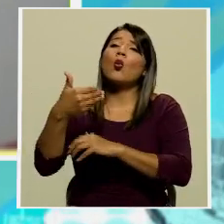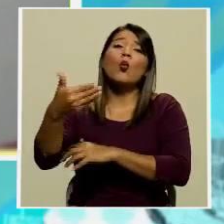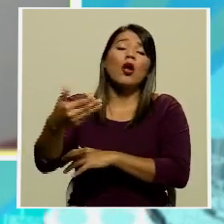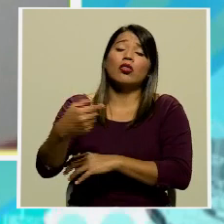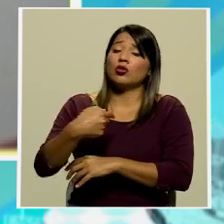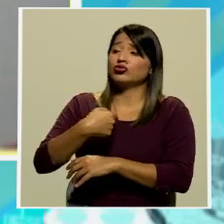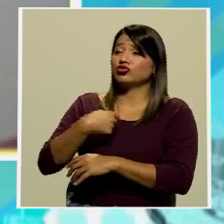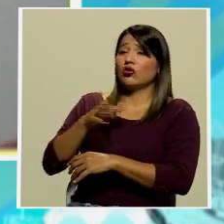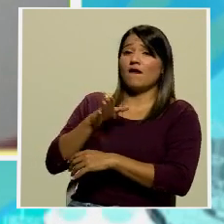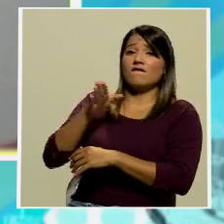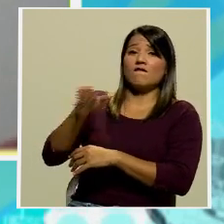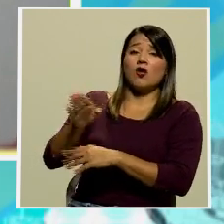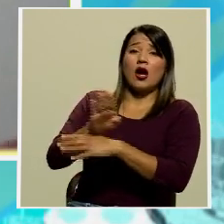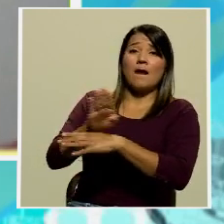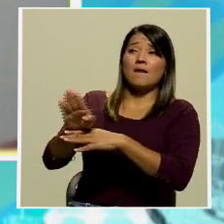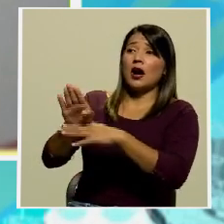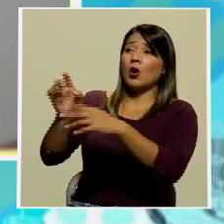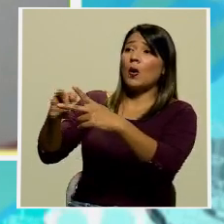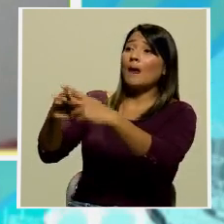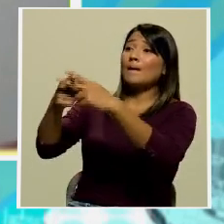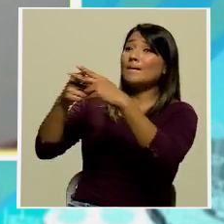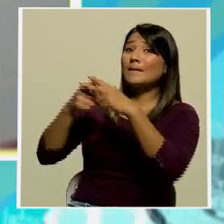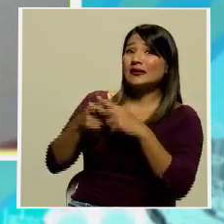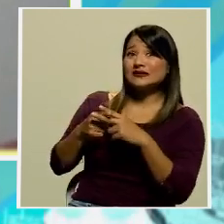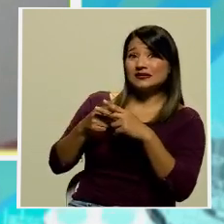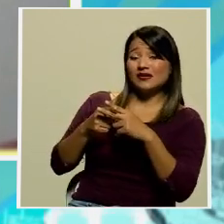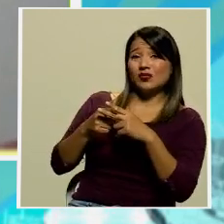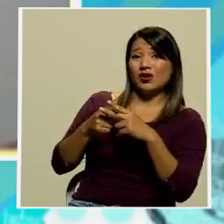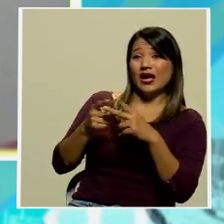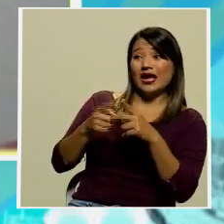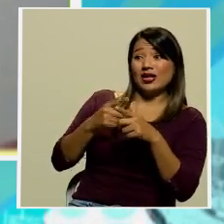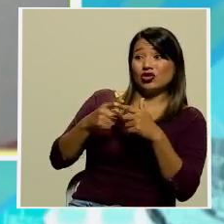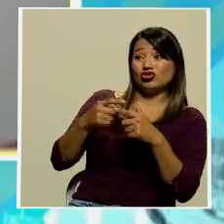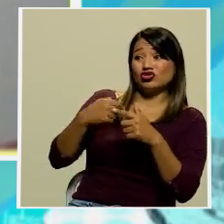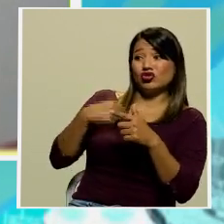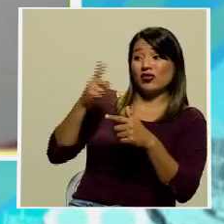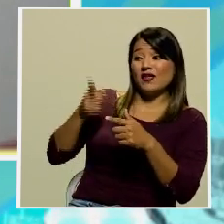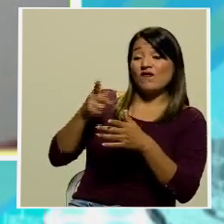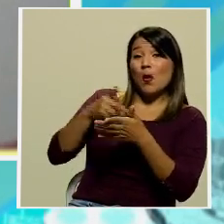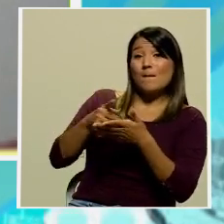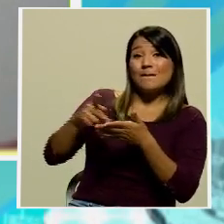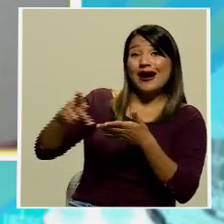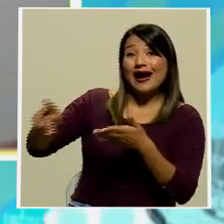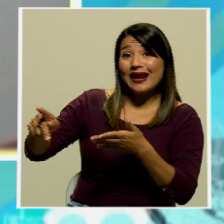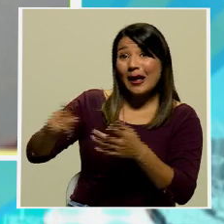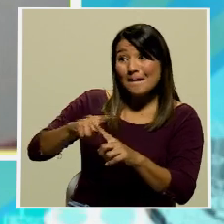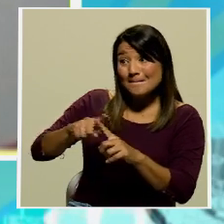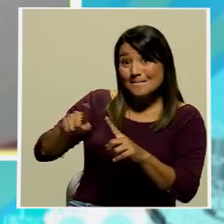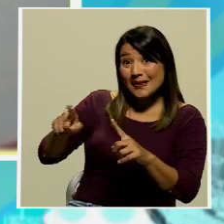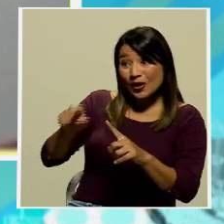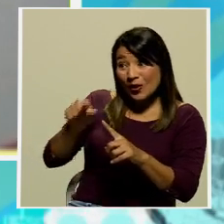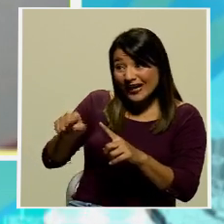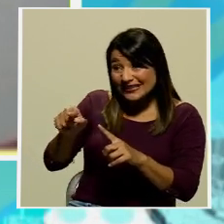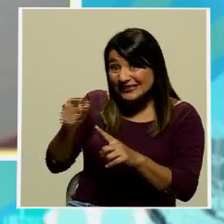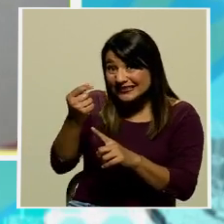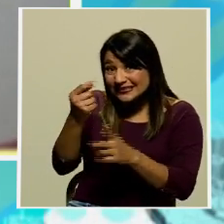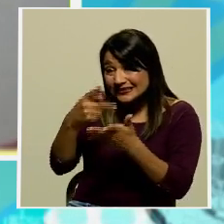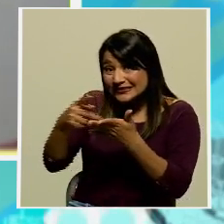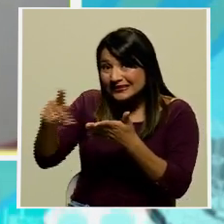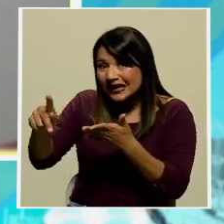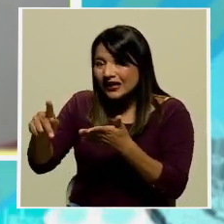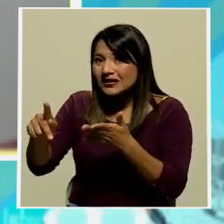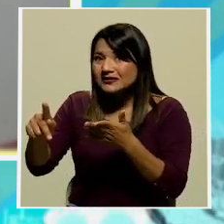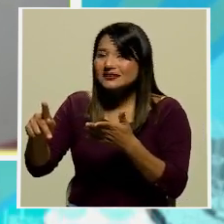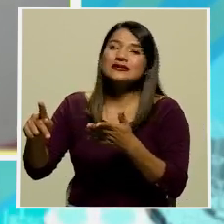banco y pides mucho más de lo que ganas y en realidad después no lo puedes devolver, con lo cual es obvio que el banco te va a